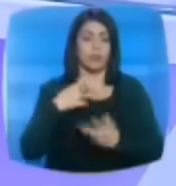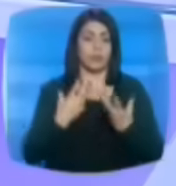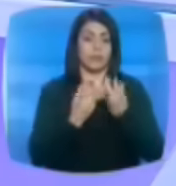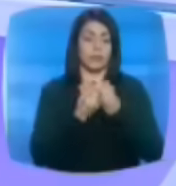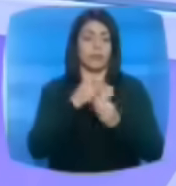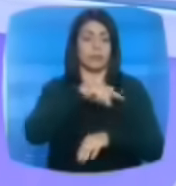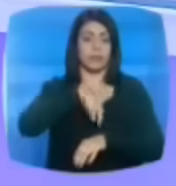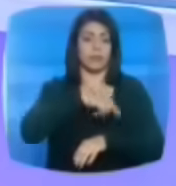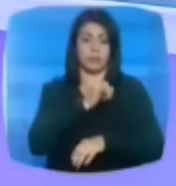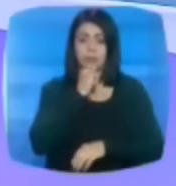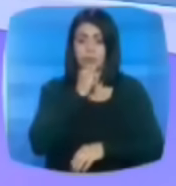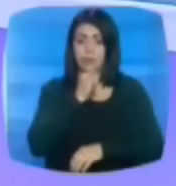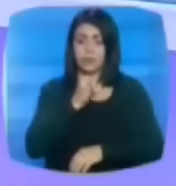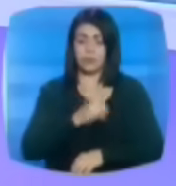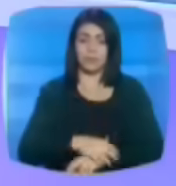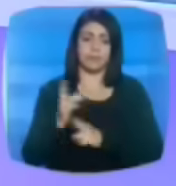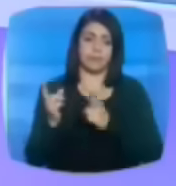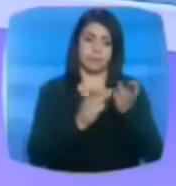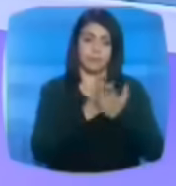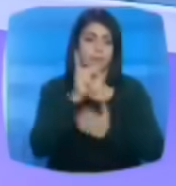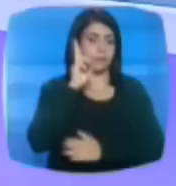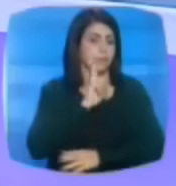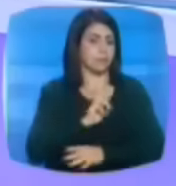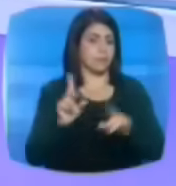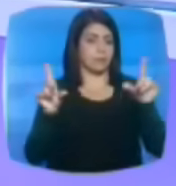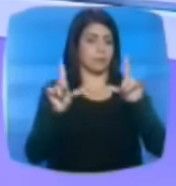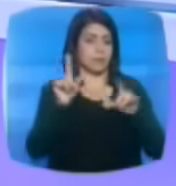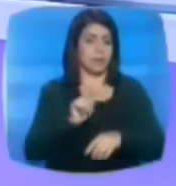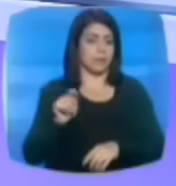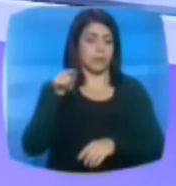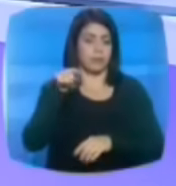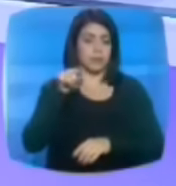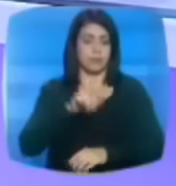placer haberlas acompañado en esta hora de información. La invitación es para que sigan en